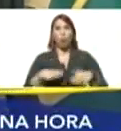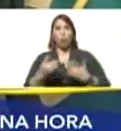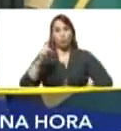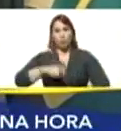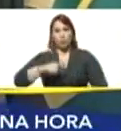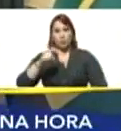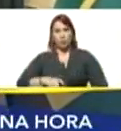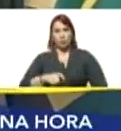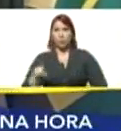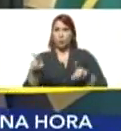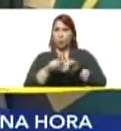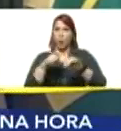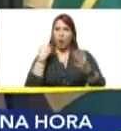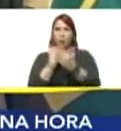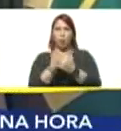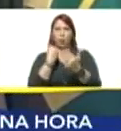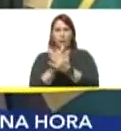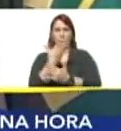pasó con el volcán